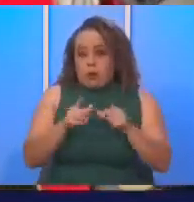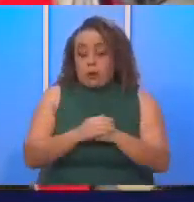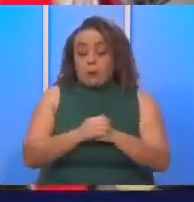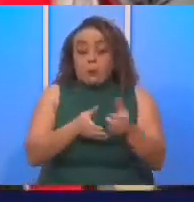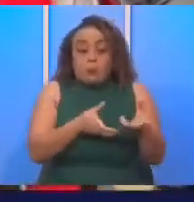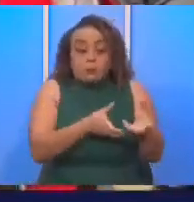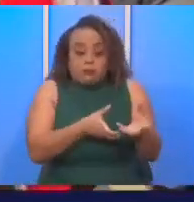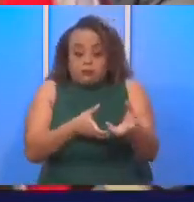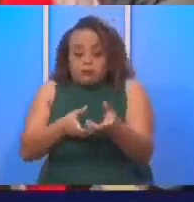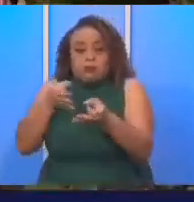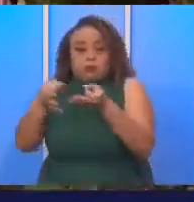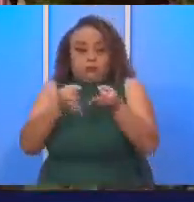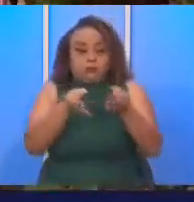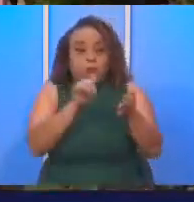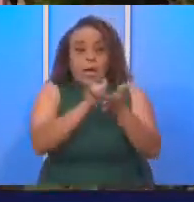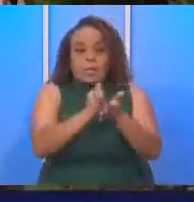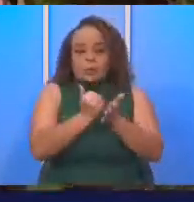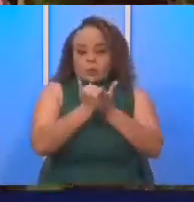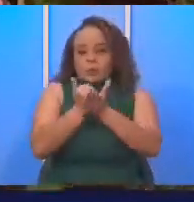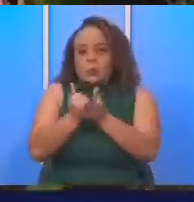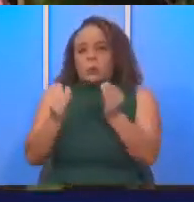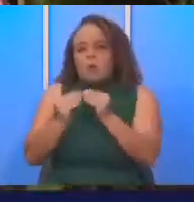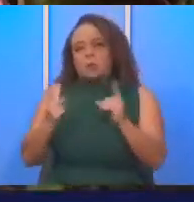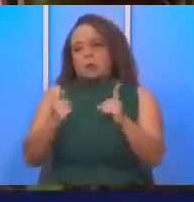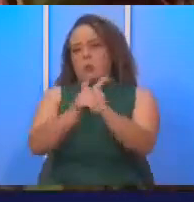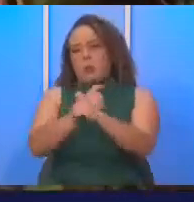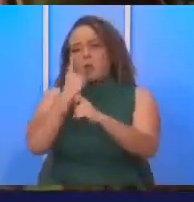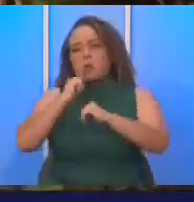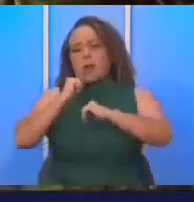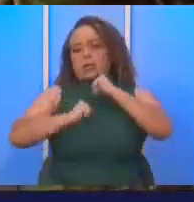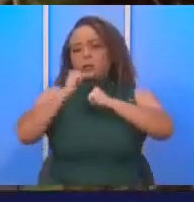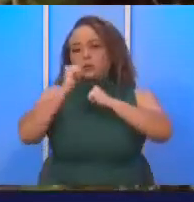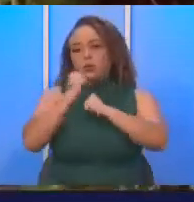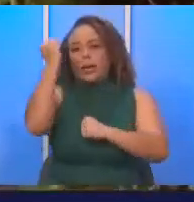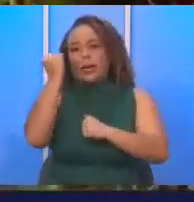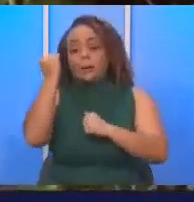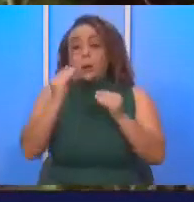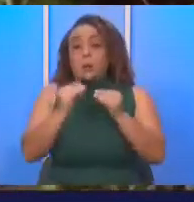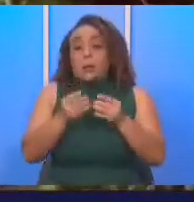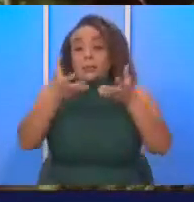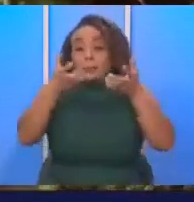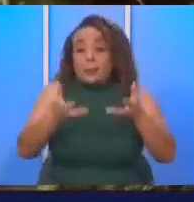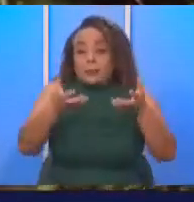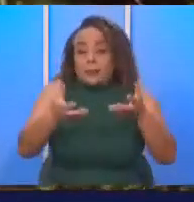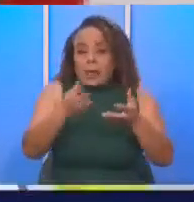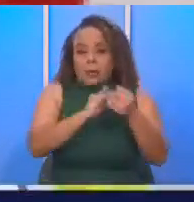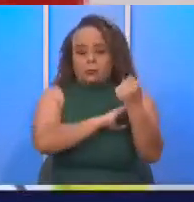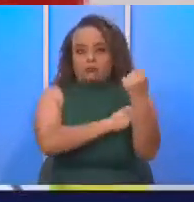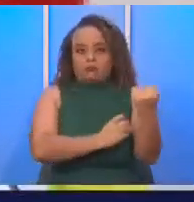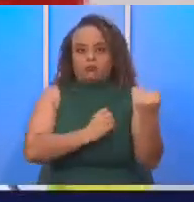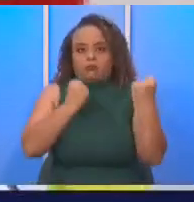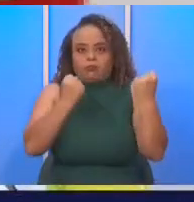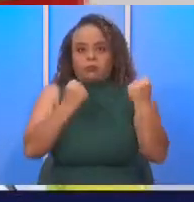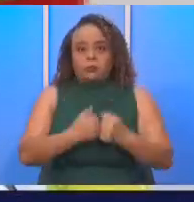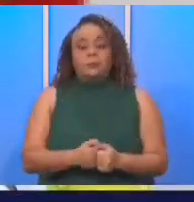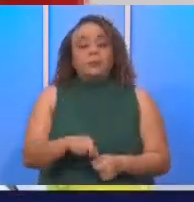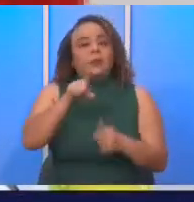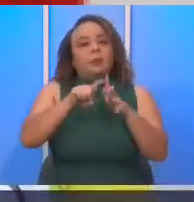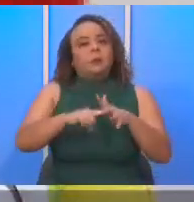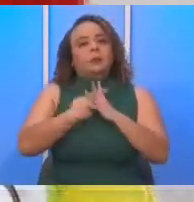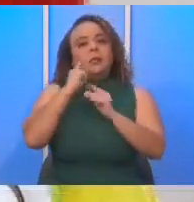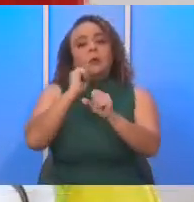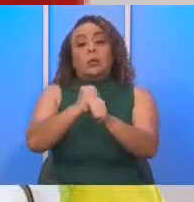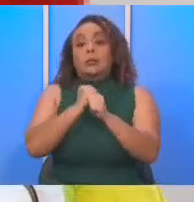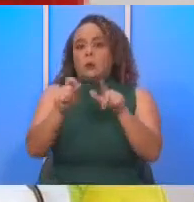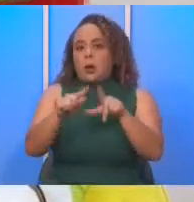cuerpo de bomberos explican que estos rescates son más complicados por la estructura del camión, que es más pesada y robusta. Tenemos que empezar por